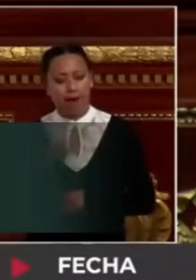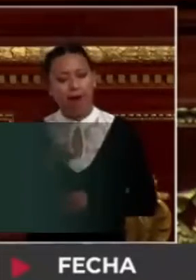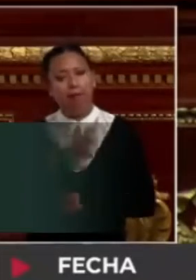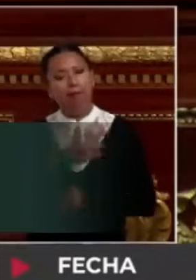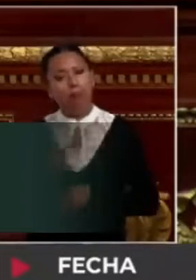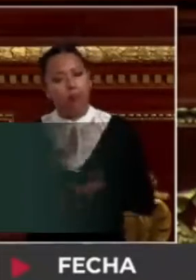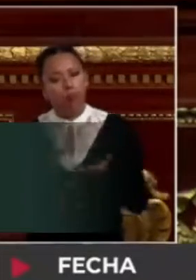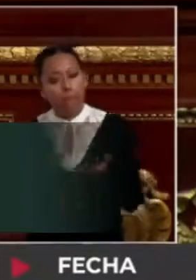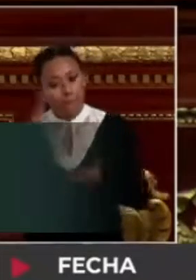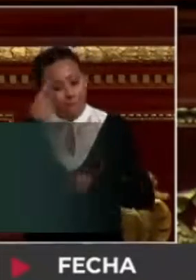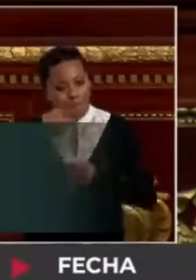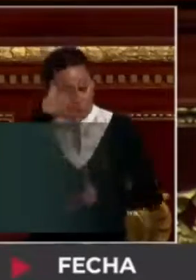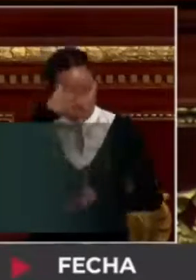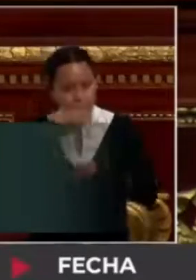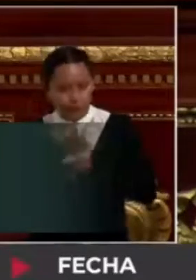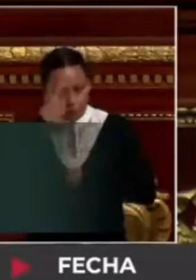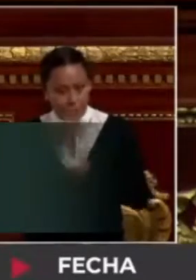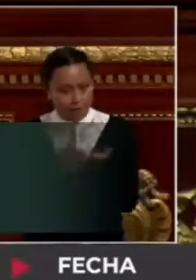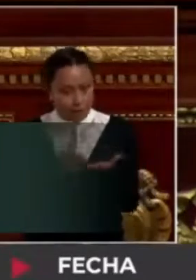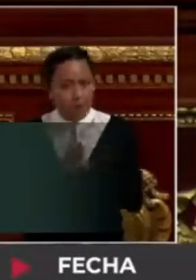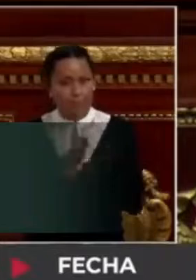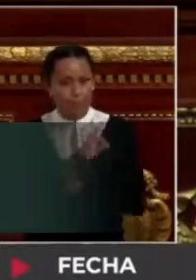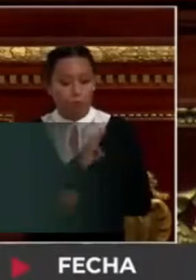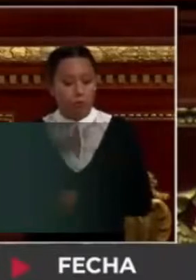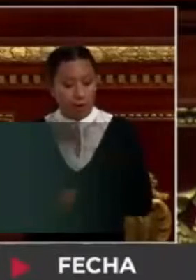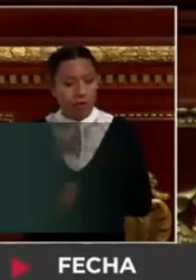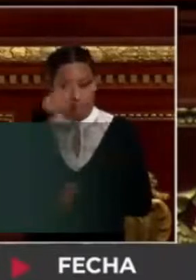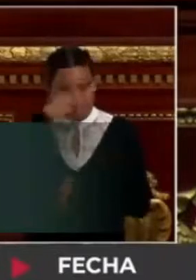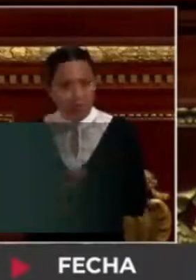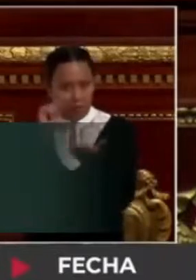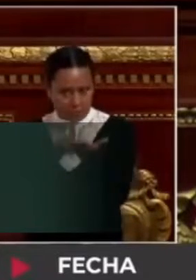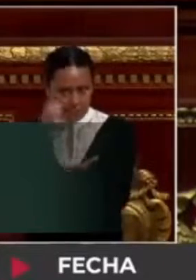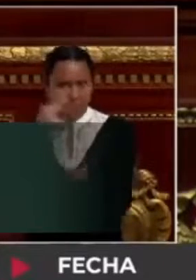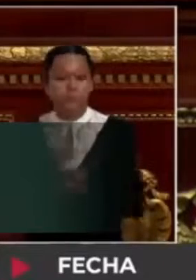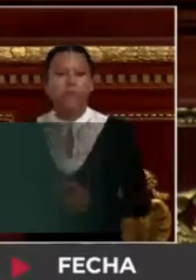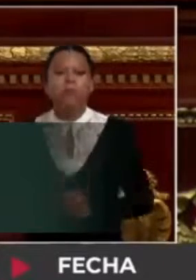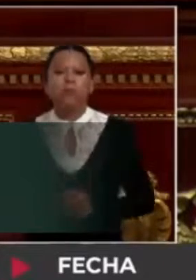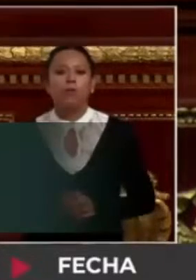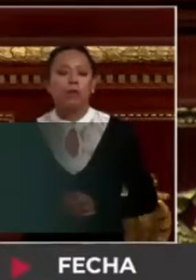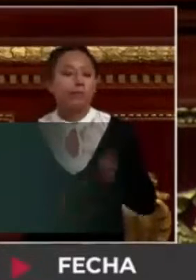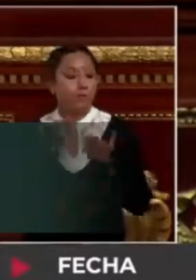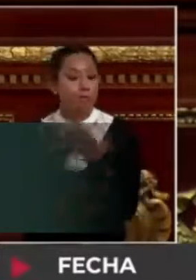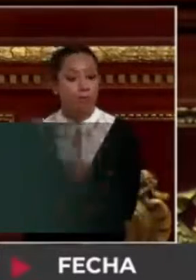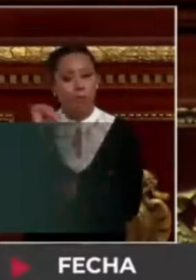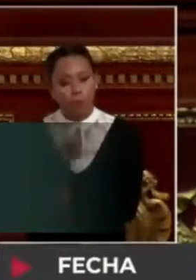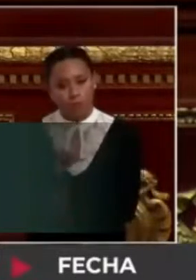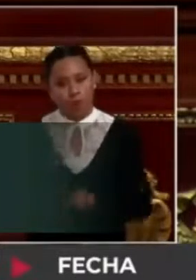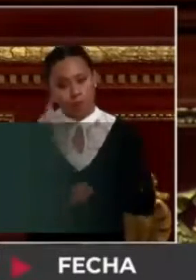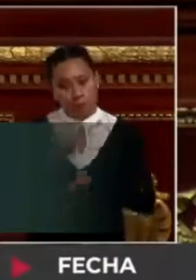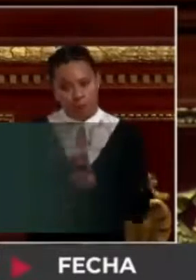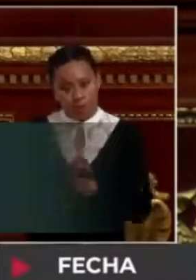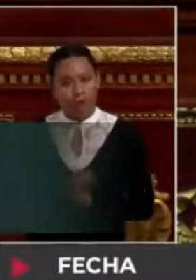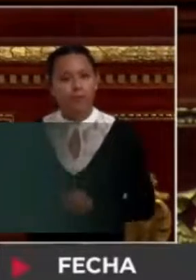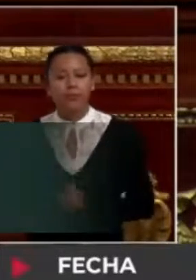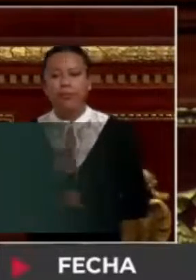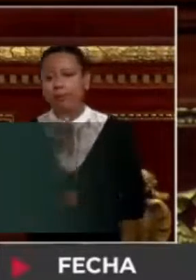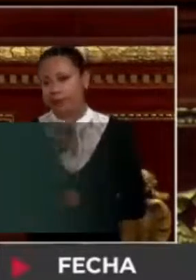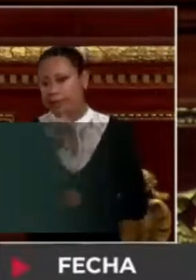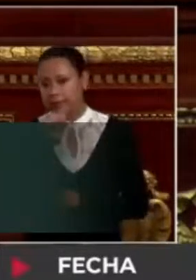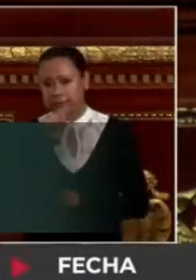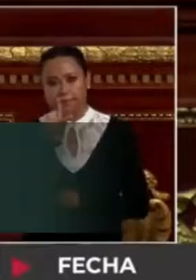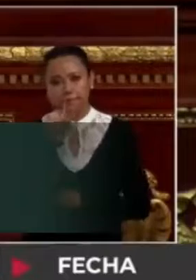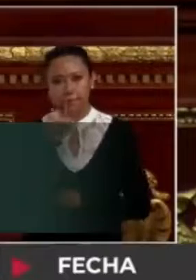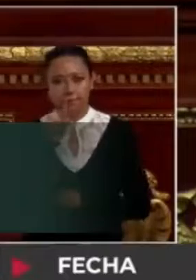a la población en general, así como a la población estudiantil, y que realicen las acciones necesarias para prevenir y atender la discriminación y la